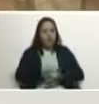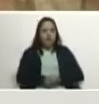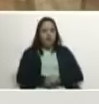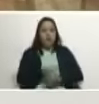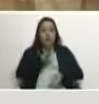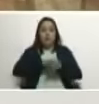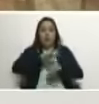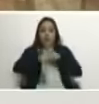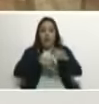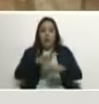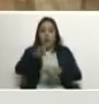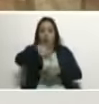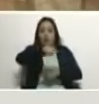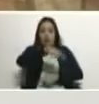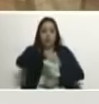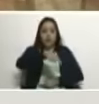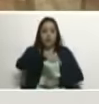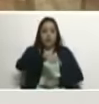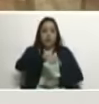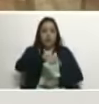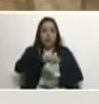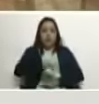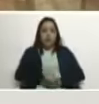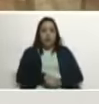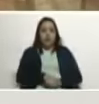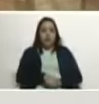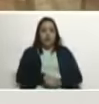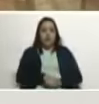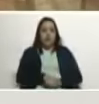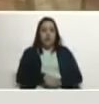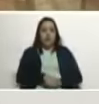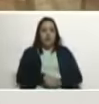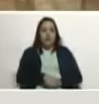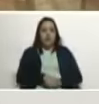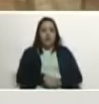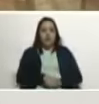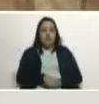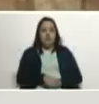Porque después ellos aparecen, como aparece el Caprilín,